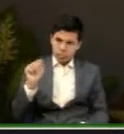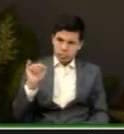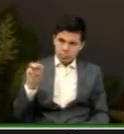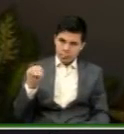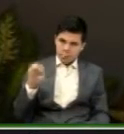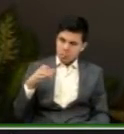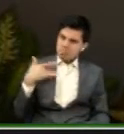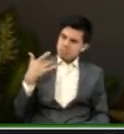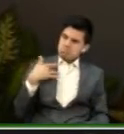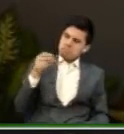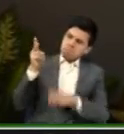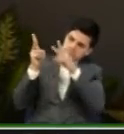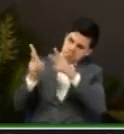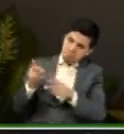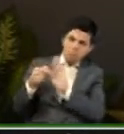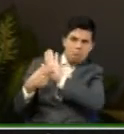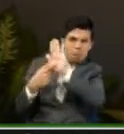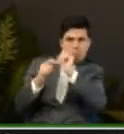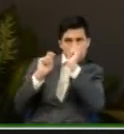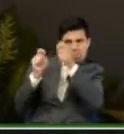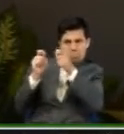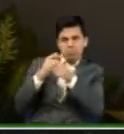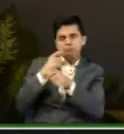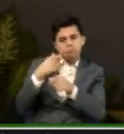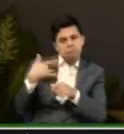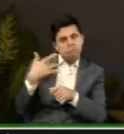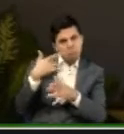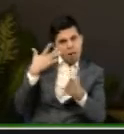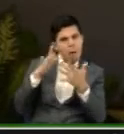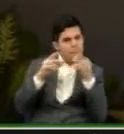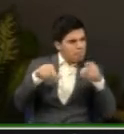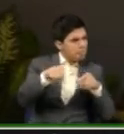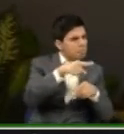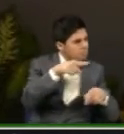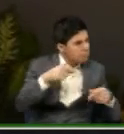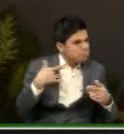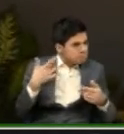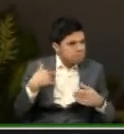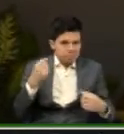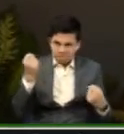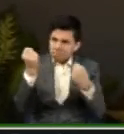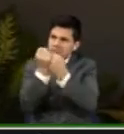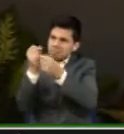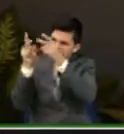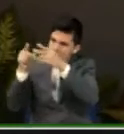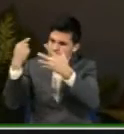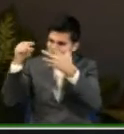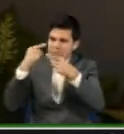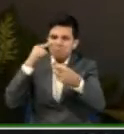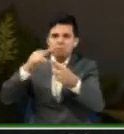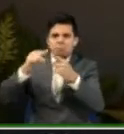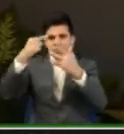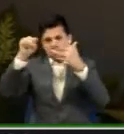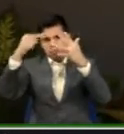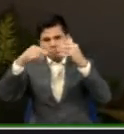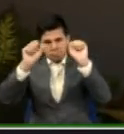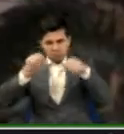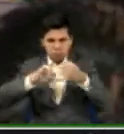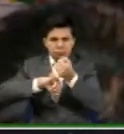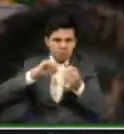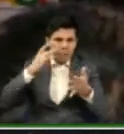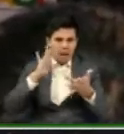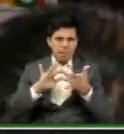bien representados, sabemos que la ciudad quiere eso, sabemos que la ciudad quiere apoyar este tipo de candidatos alternativos e